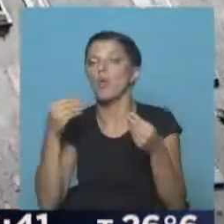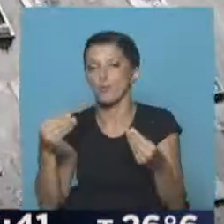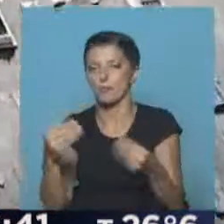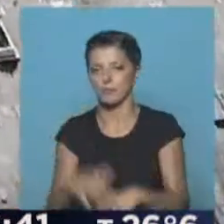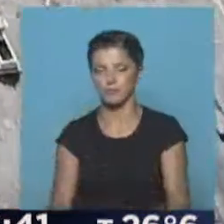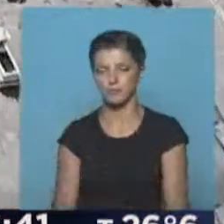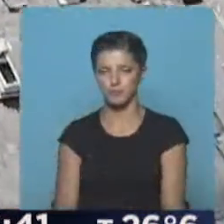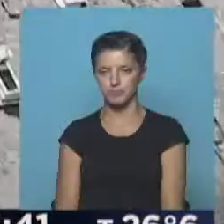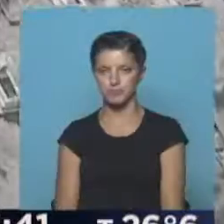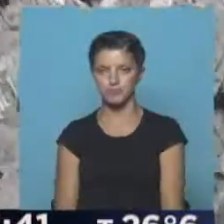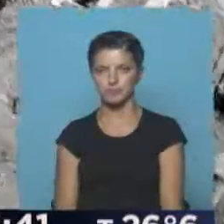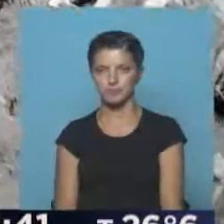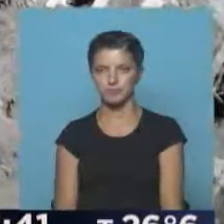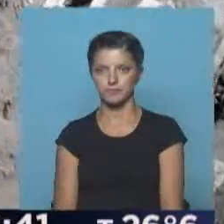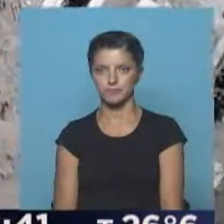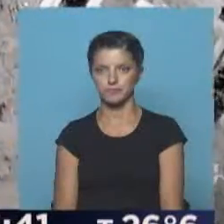respuestas.